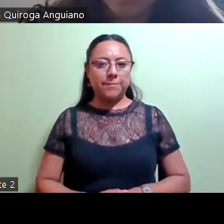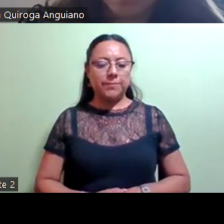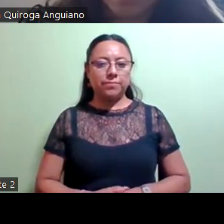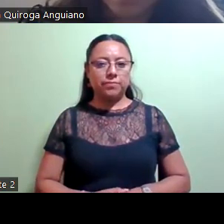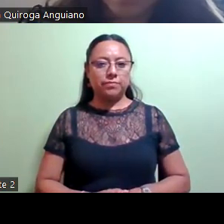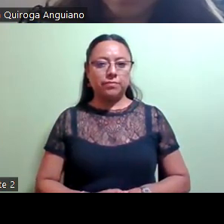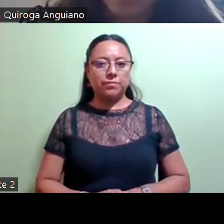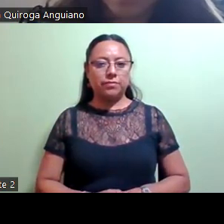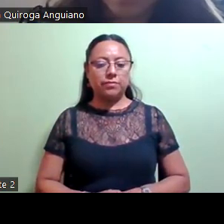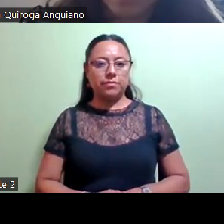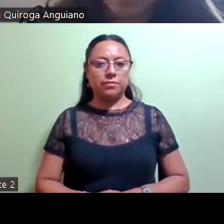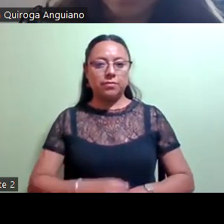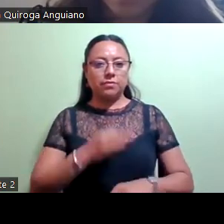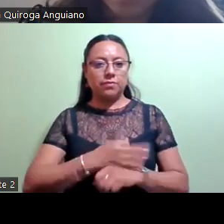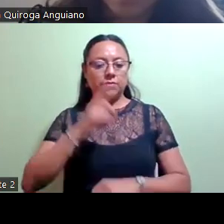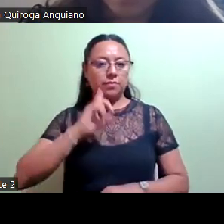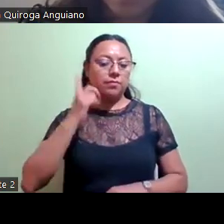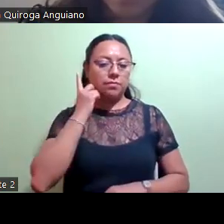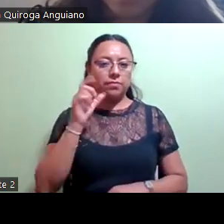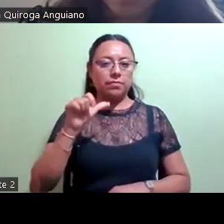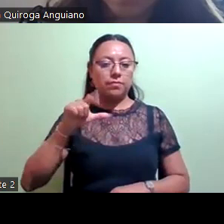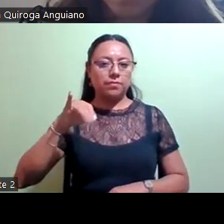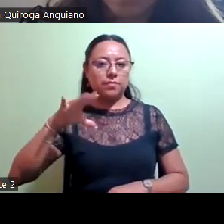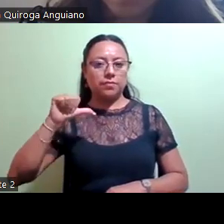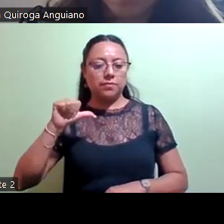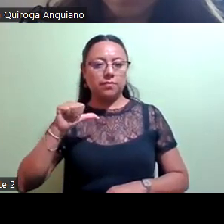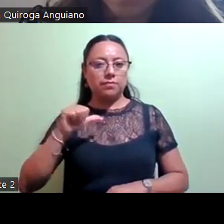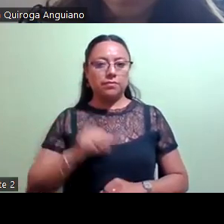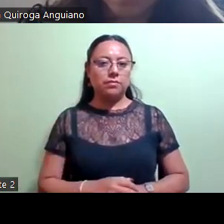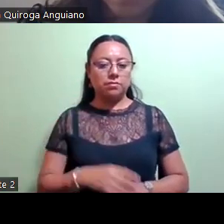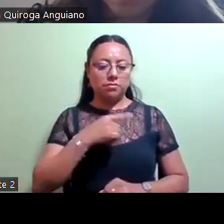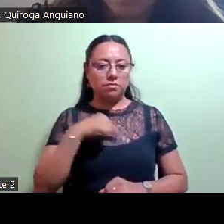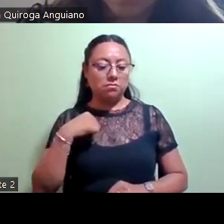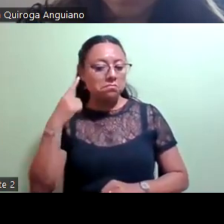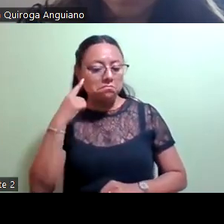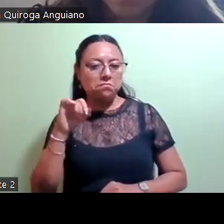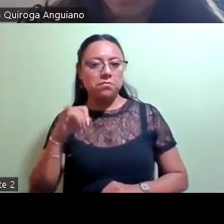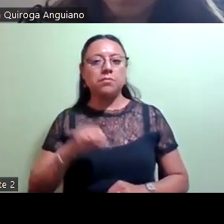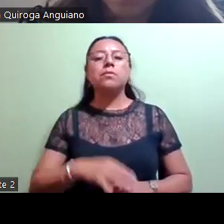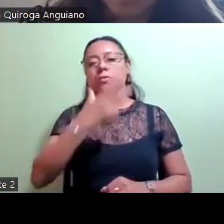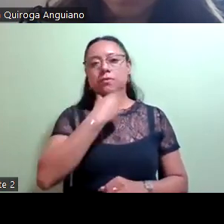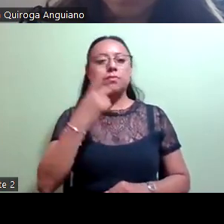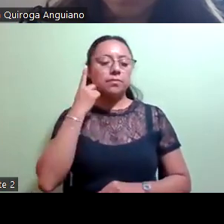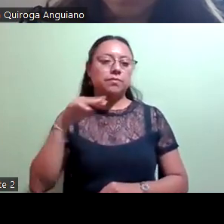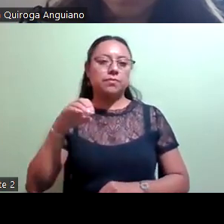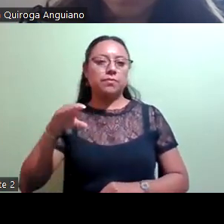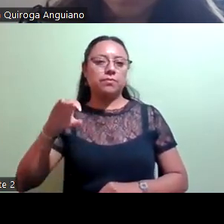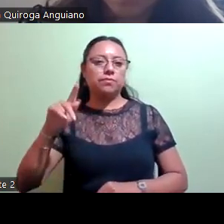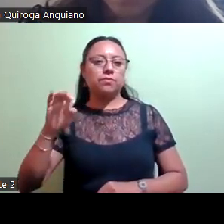Yo creo que ahorita la diputada Alicia nos dirá cómo vota, porque sí la escuchábamos. Diputado Cristian Moctezuma González.